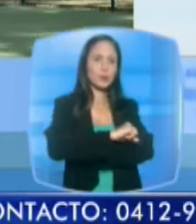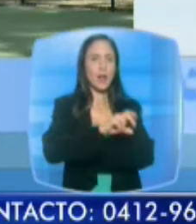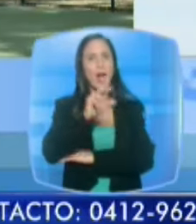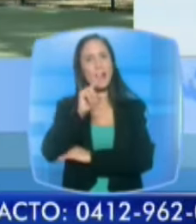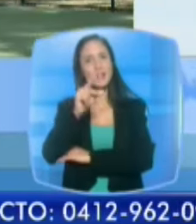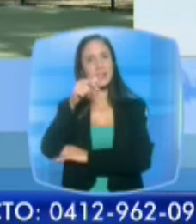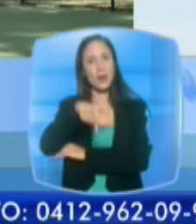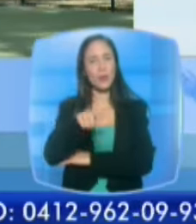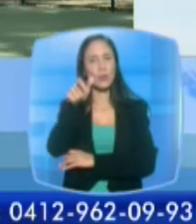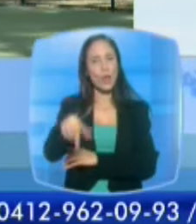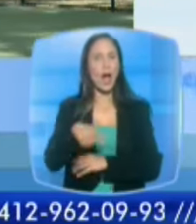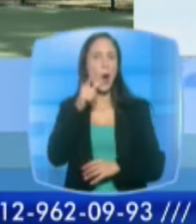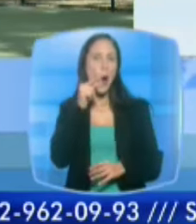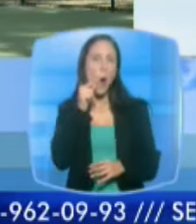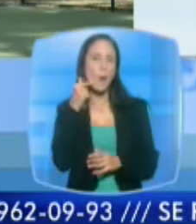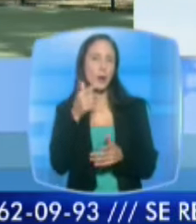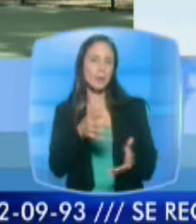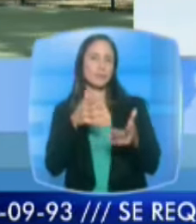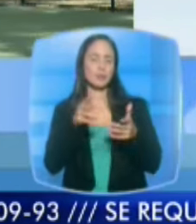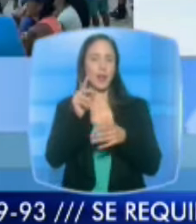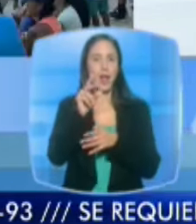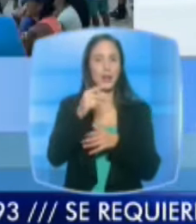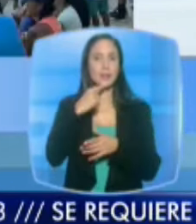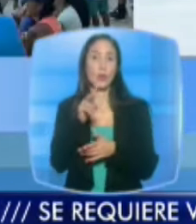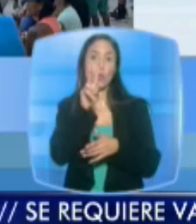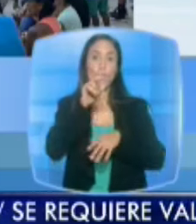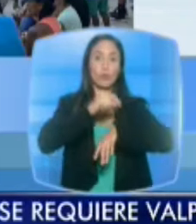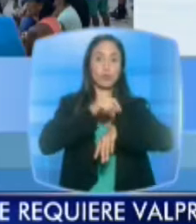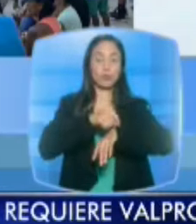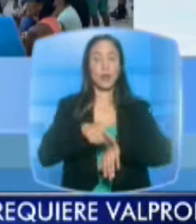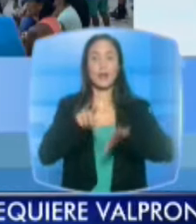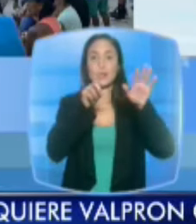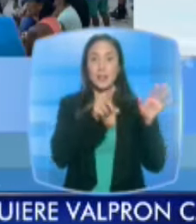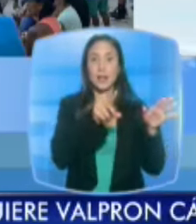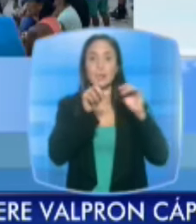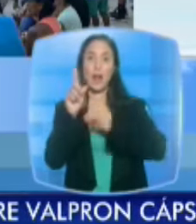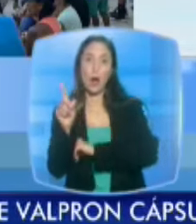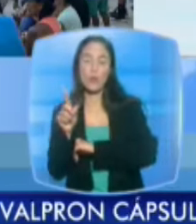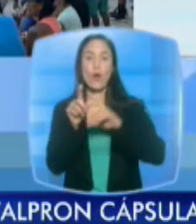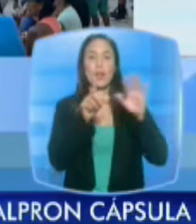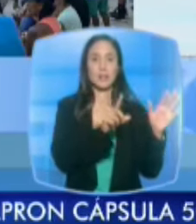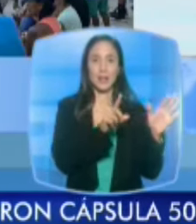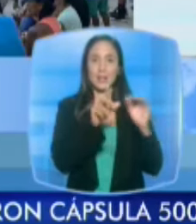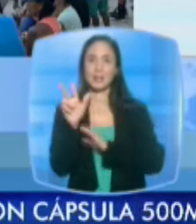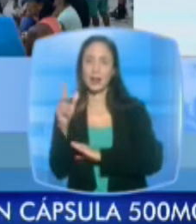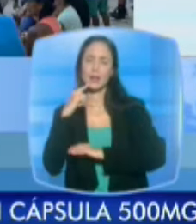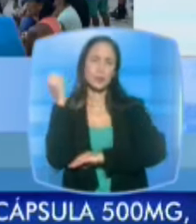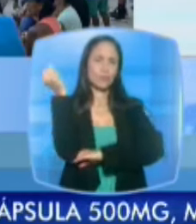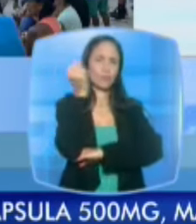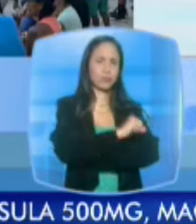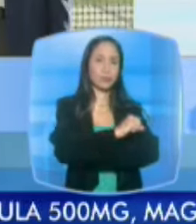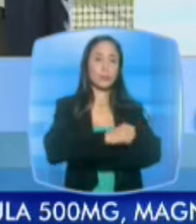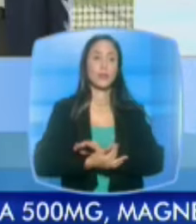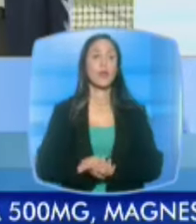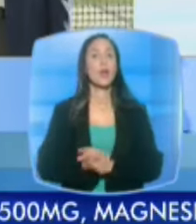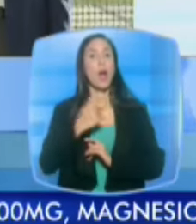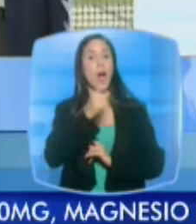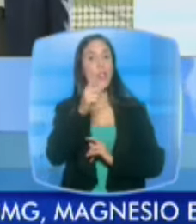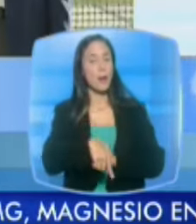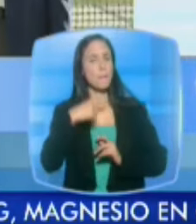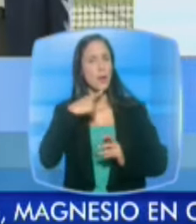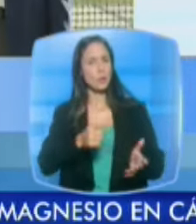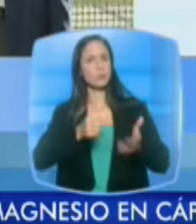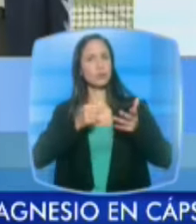raqueta del país, Rafael Abdul, en 2 sets con marcador de 6-1 y 6-3. Además, obtuvo el premio